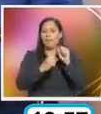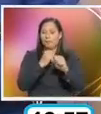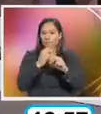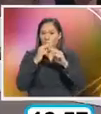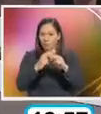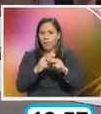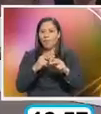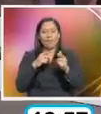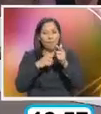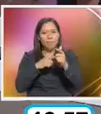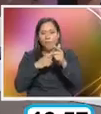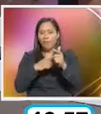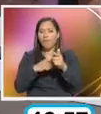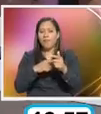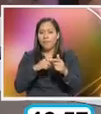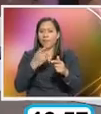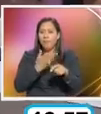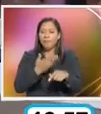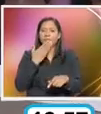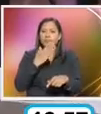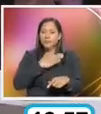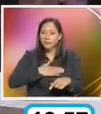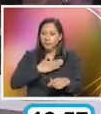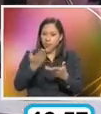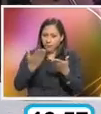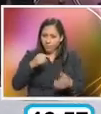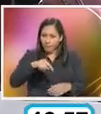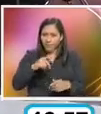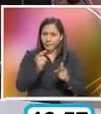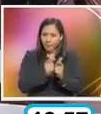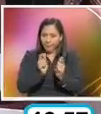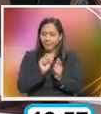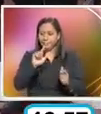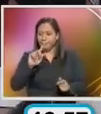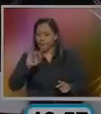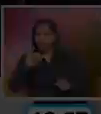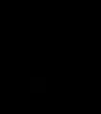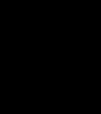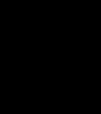marcando territorio. Ay, pues muy bien, pues fue un placer tenerlos aquí, Banda Aljibe. Muchísimas gracias.